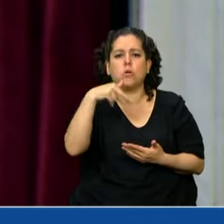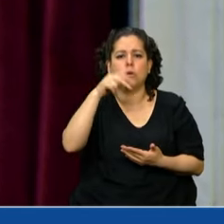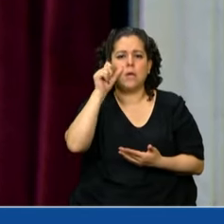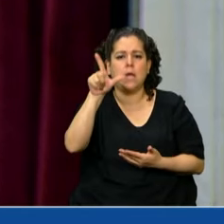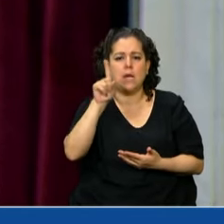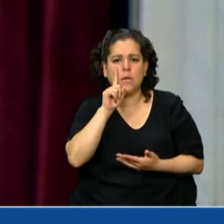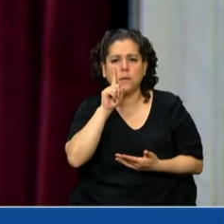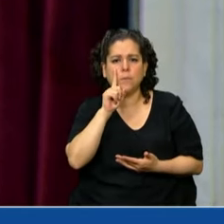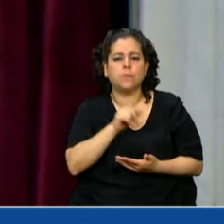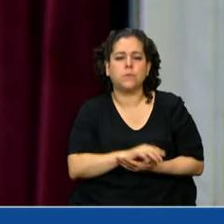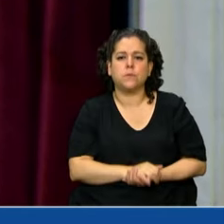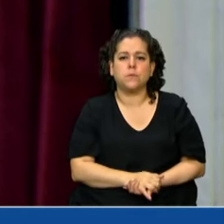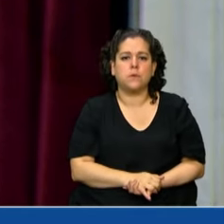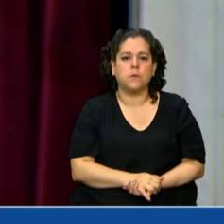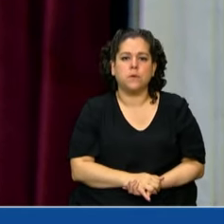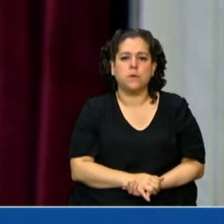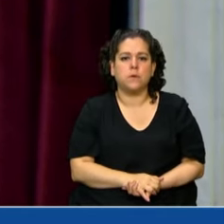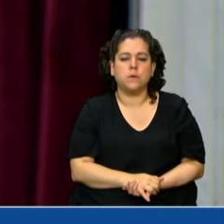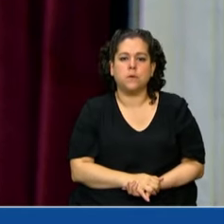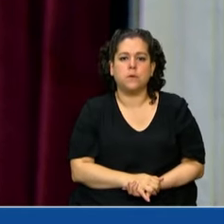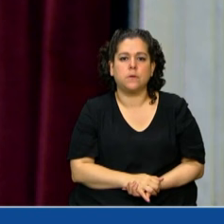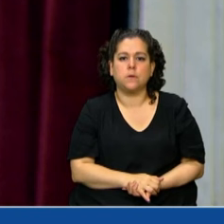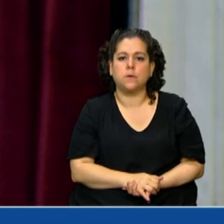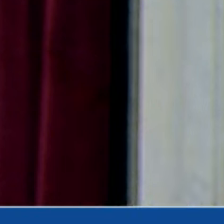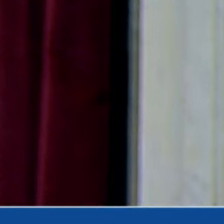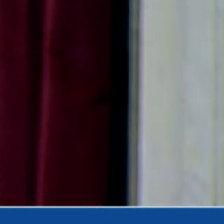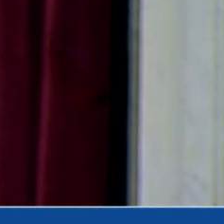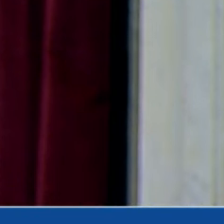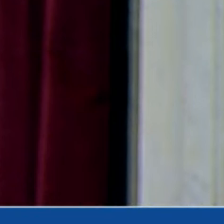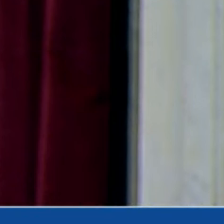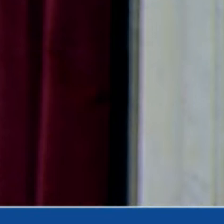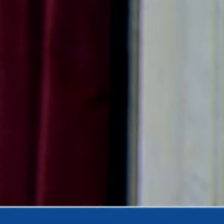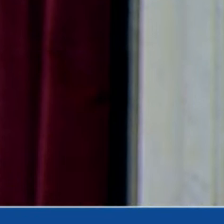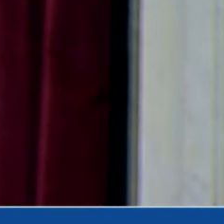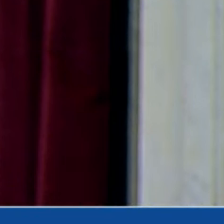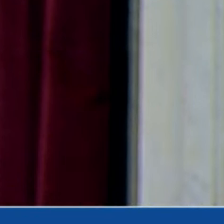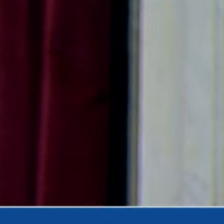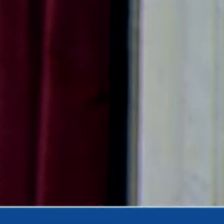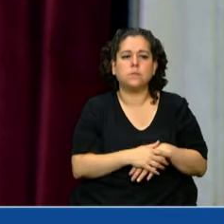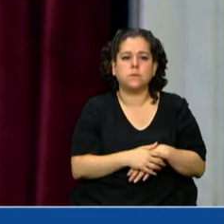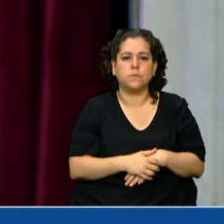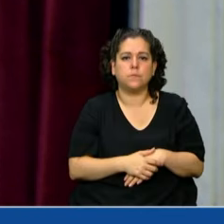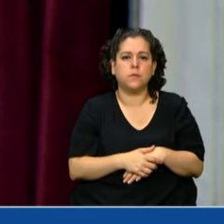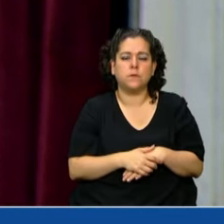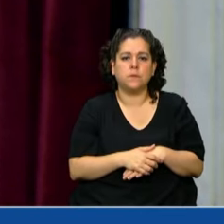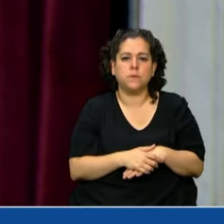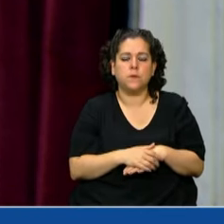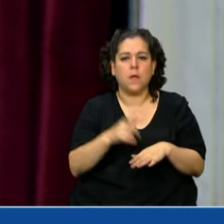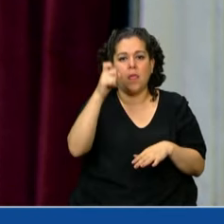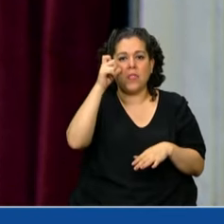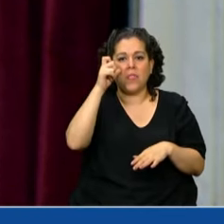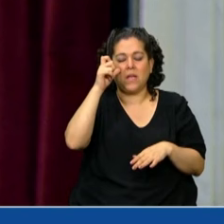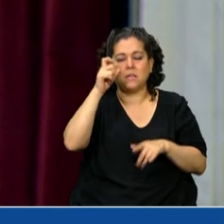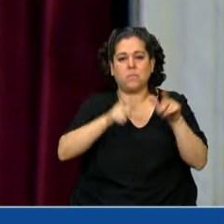comienzan el segmento de las exposiciones individuales hay 10 diputados inscriptos si ustedes me lo